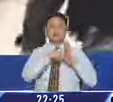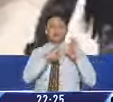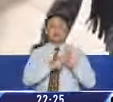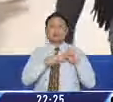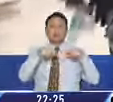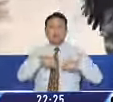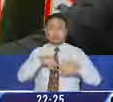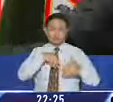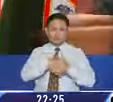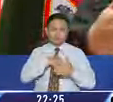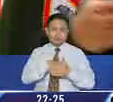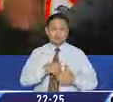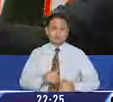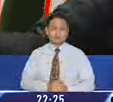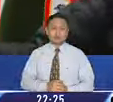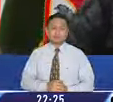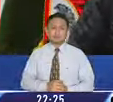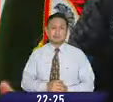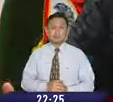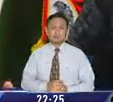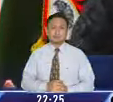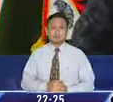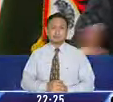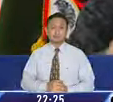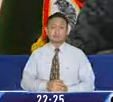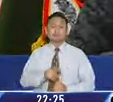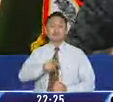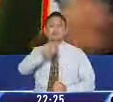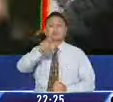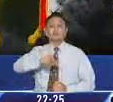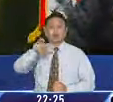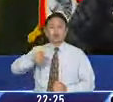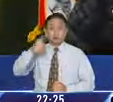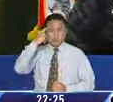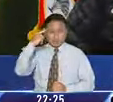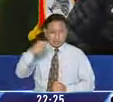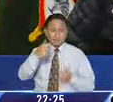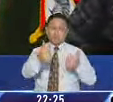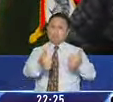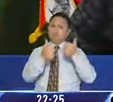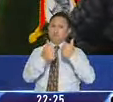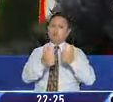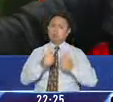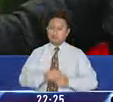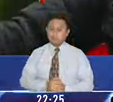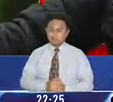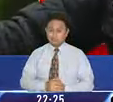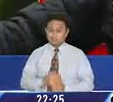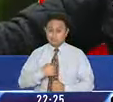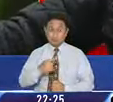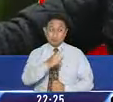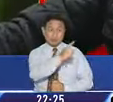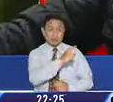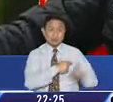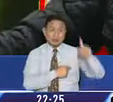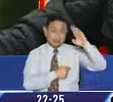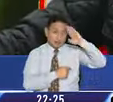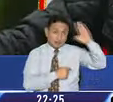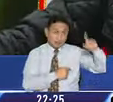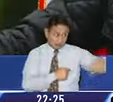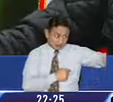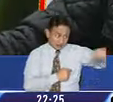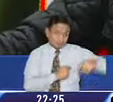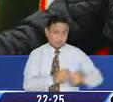tiene limitantes. Muchas personas creen que es lo mejor que se hizo. Señores, pregunten al policía que esté en el